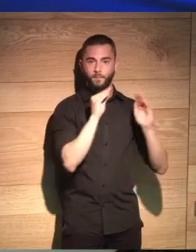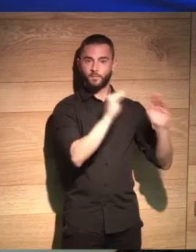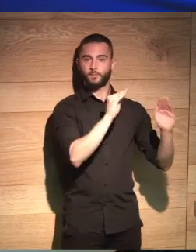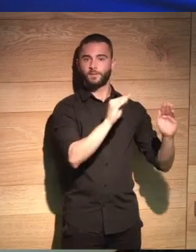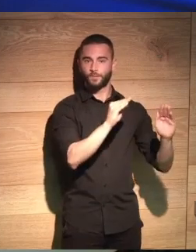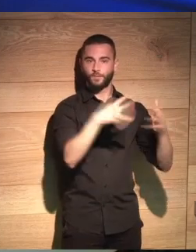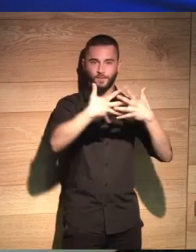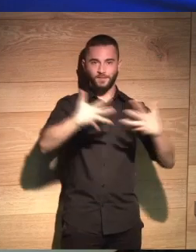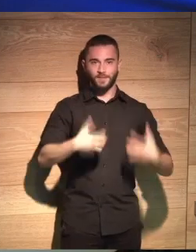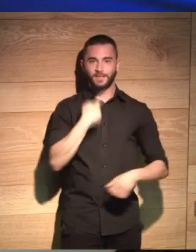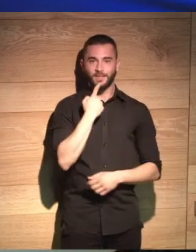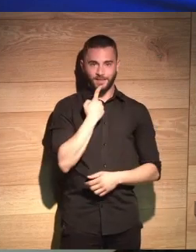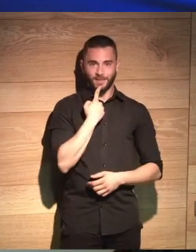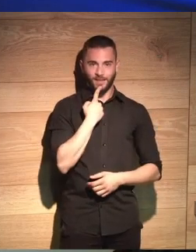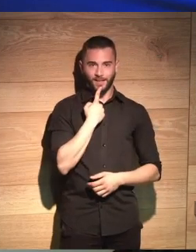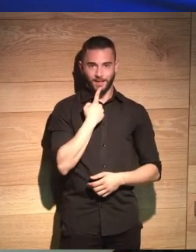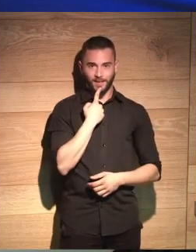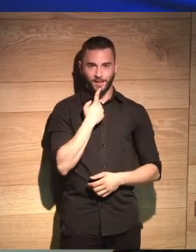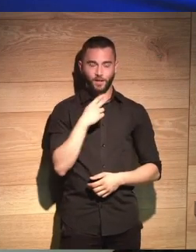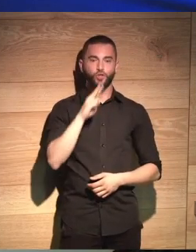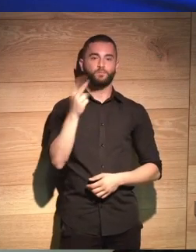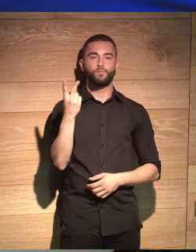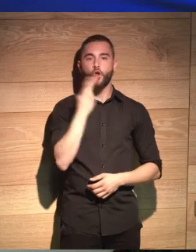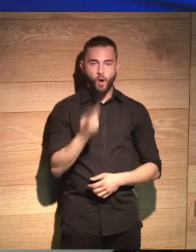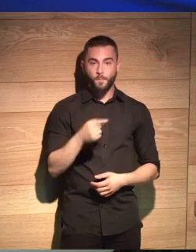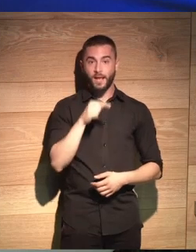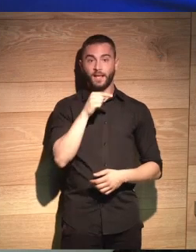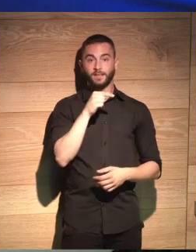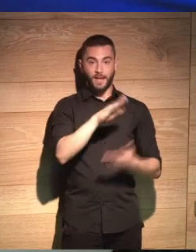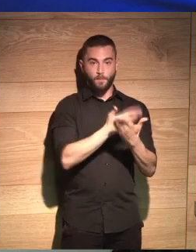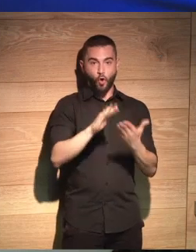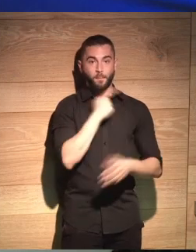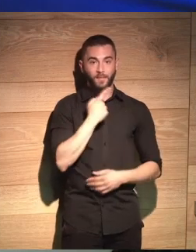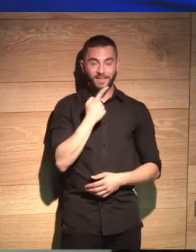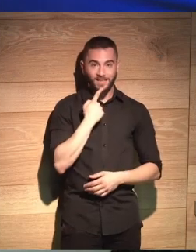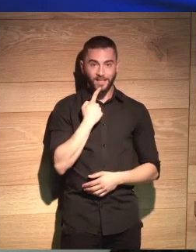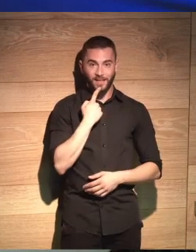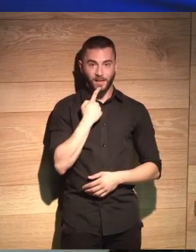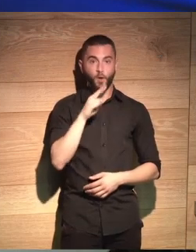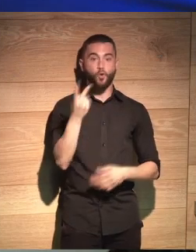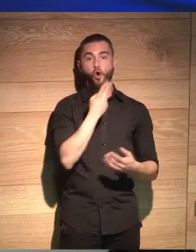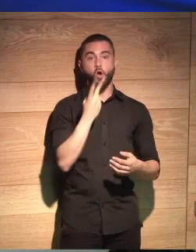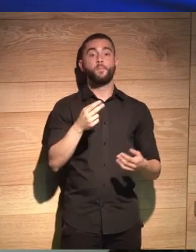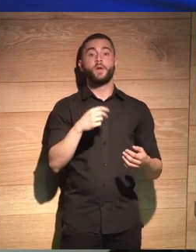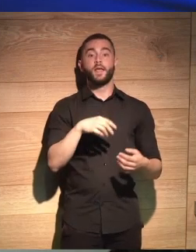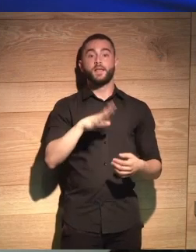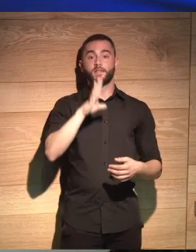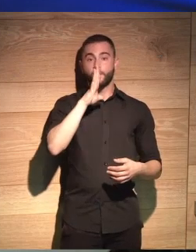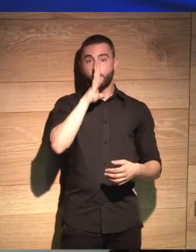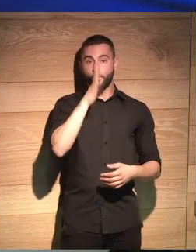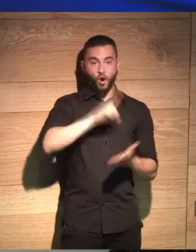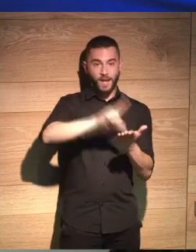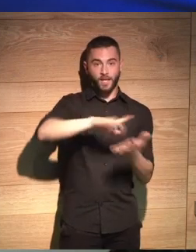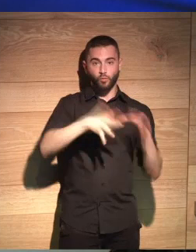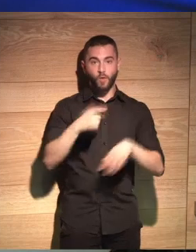ella está hablando de los pronombres en ese poema, pero aplica, creo que se puede cambiar pronombres por literatura, ¿no? Y